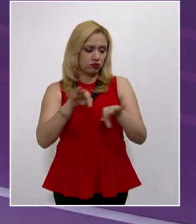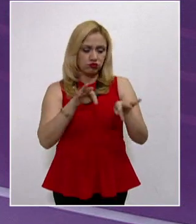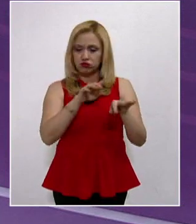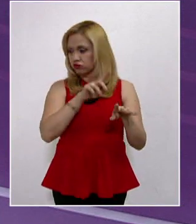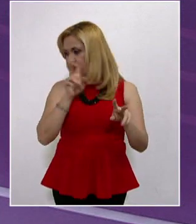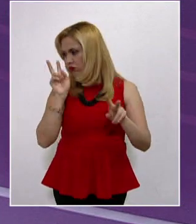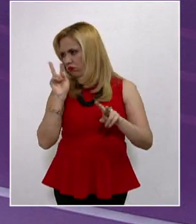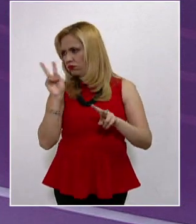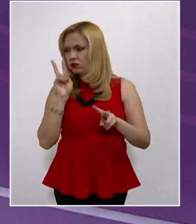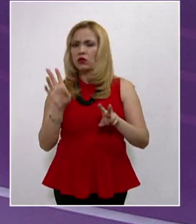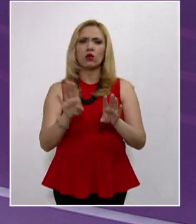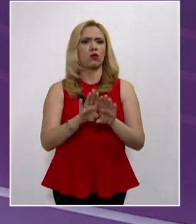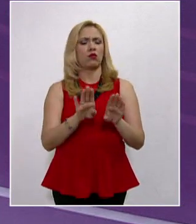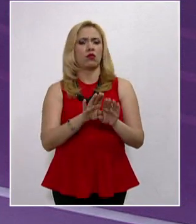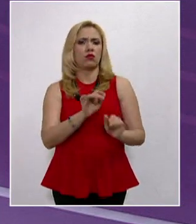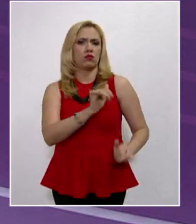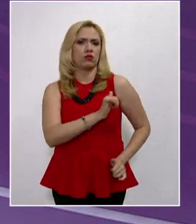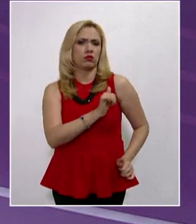tema de fuero militar,